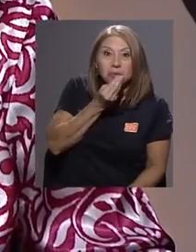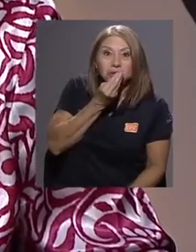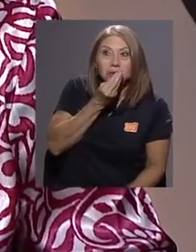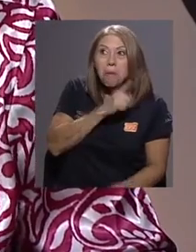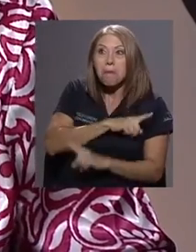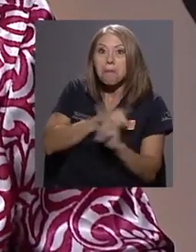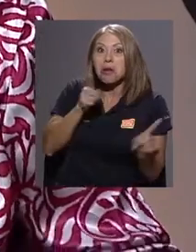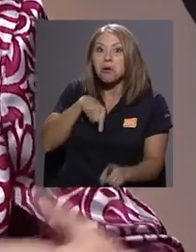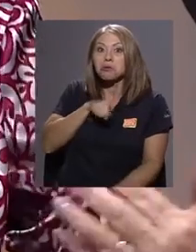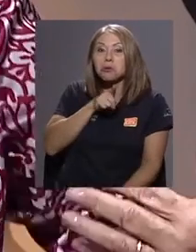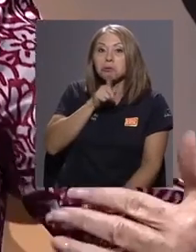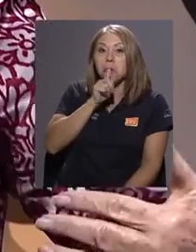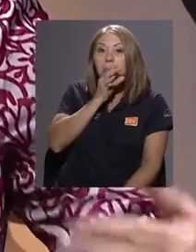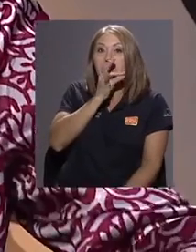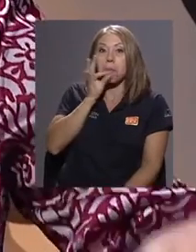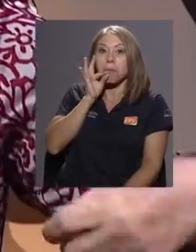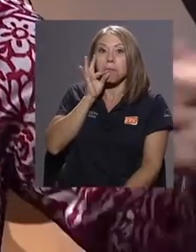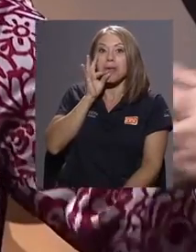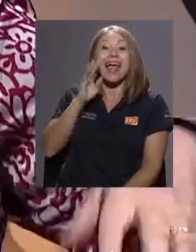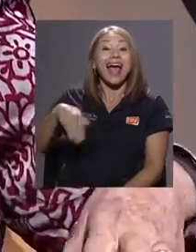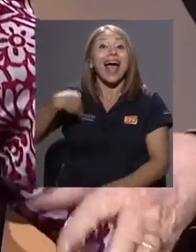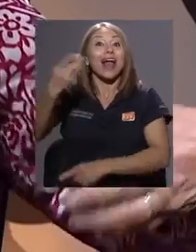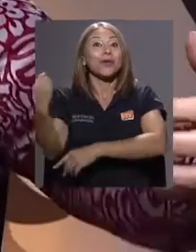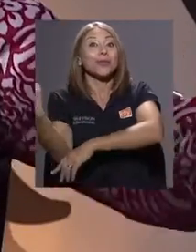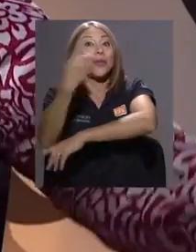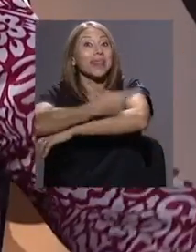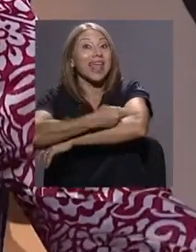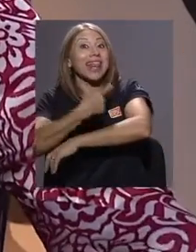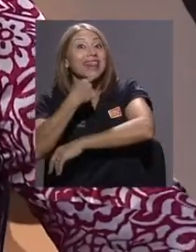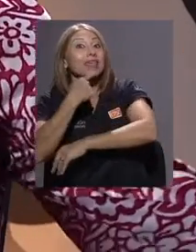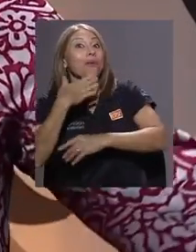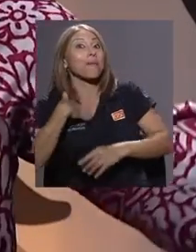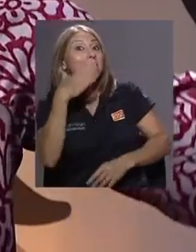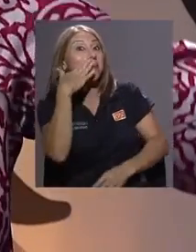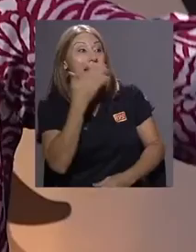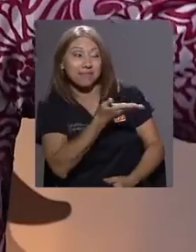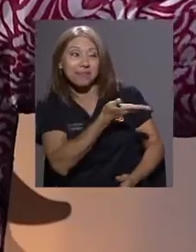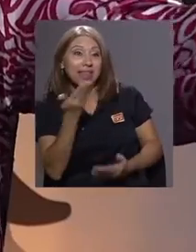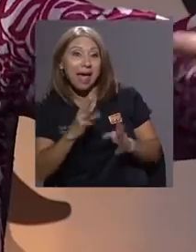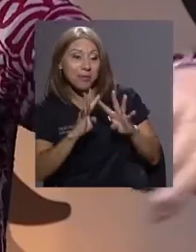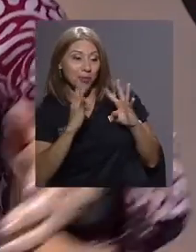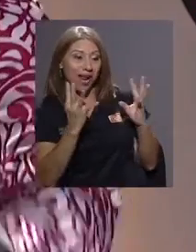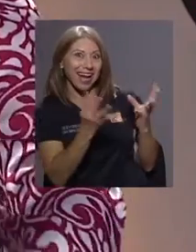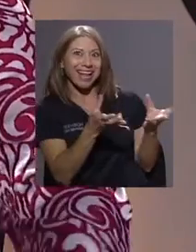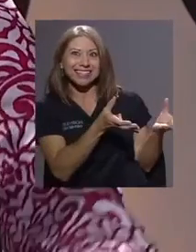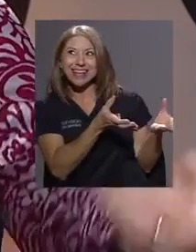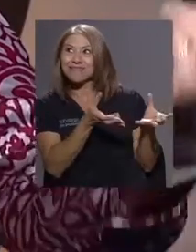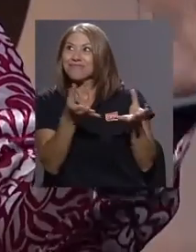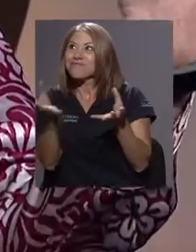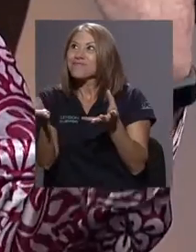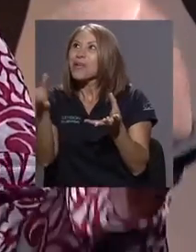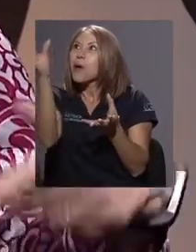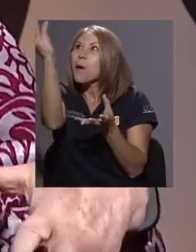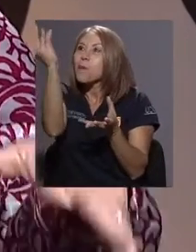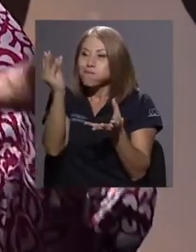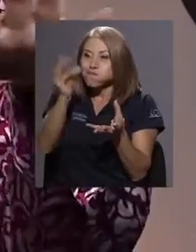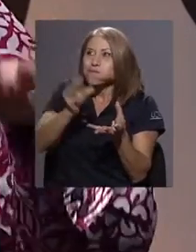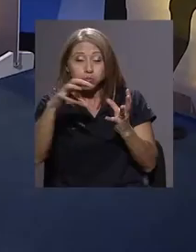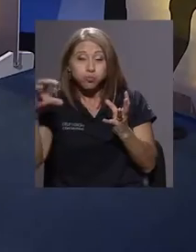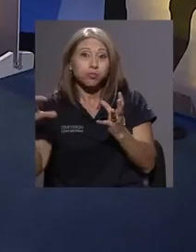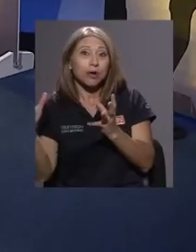dame una canasta y me agarró a mi mamá cancelado y regreso con la canasta llena de durante 15 horas y del